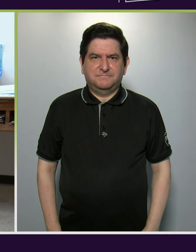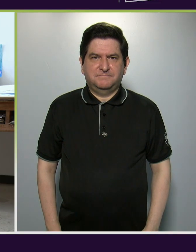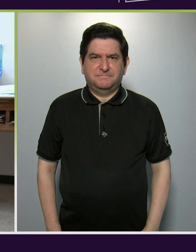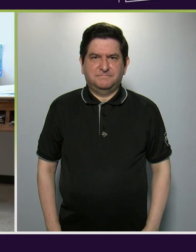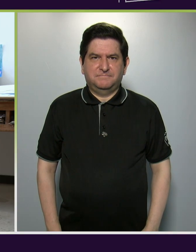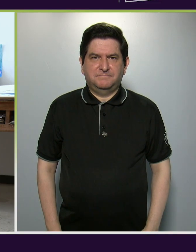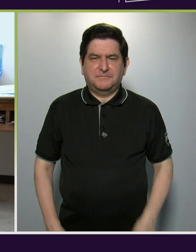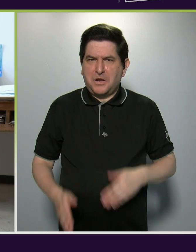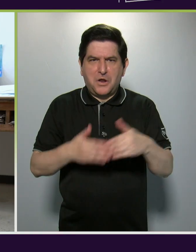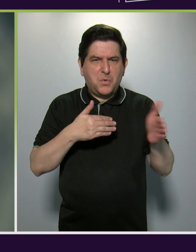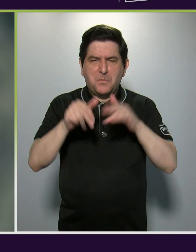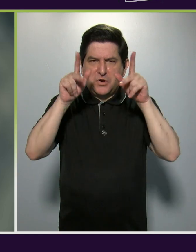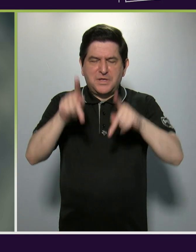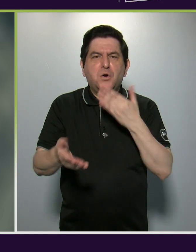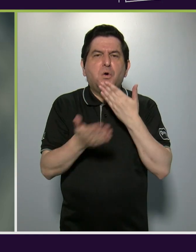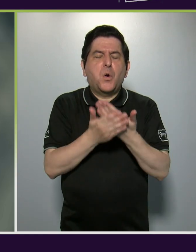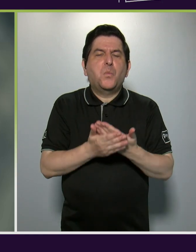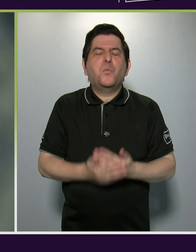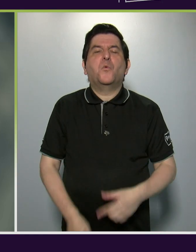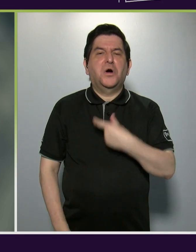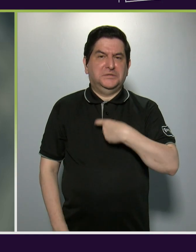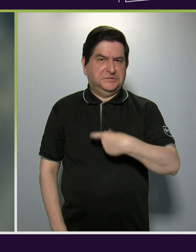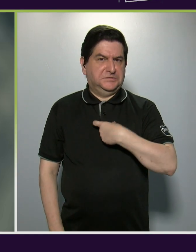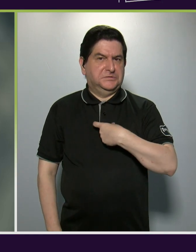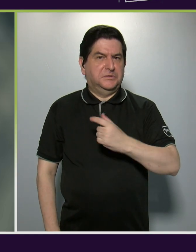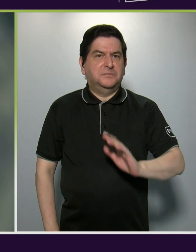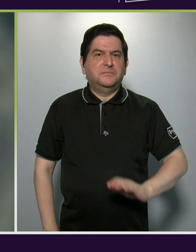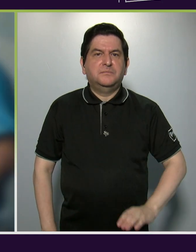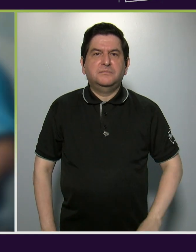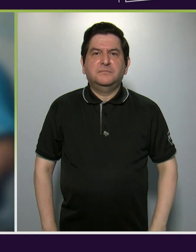Aunque hay gente bien intencionada, claro.